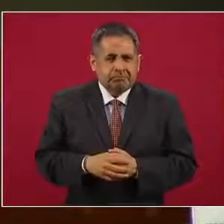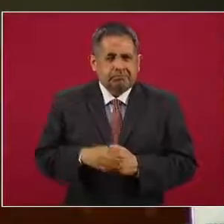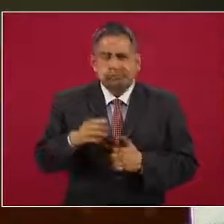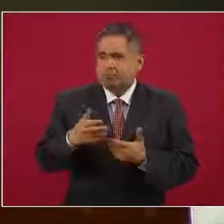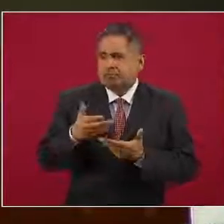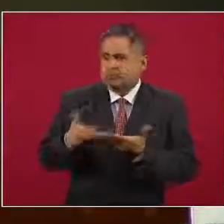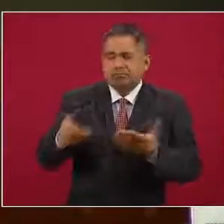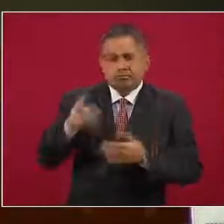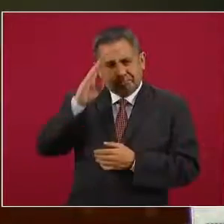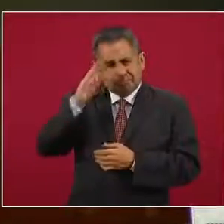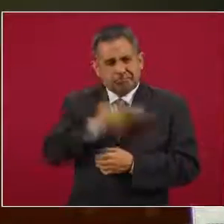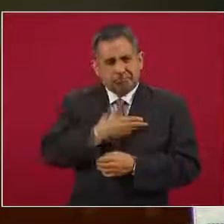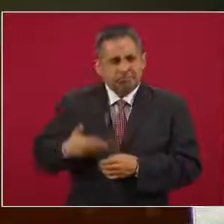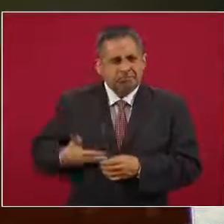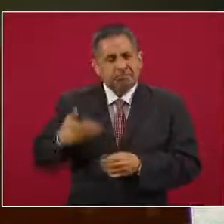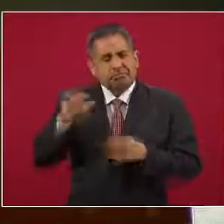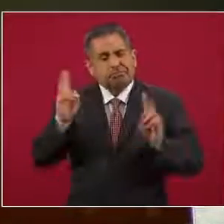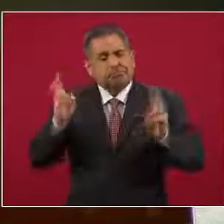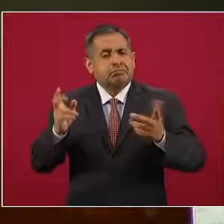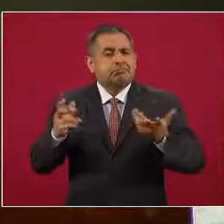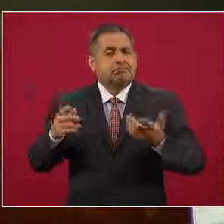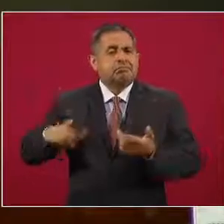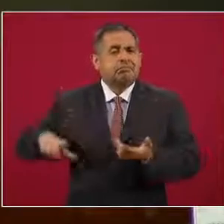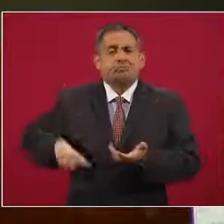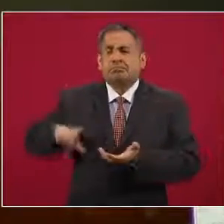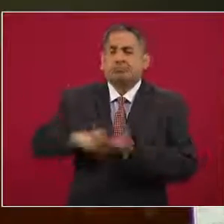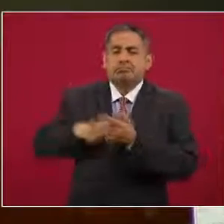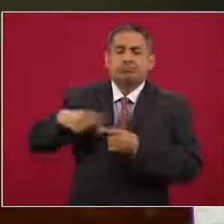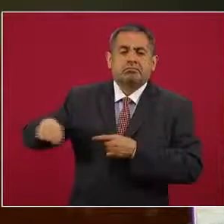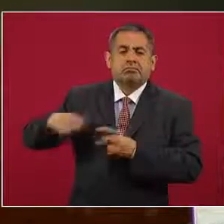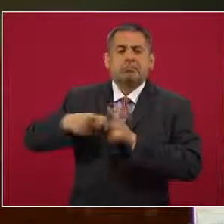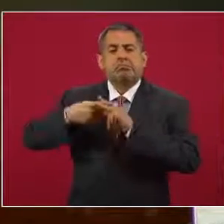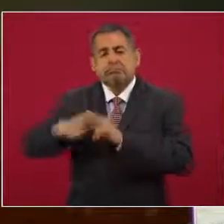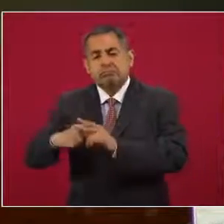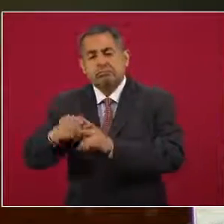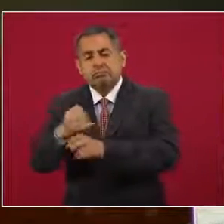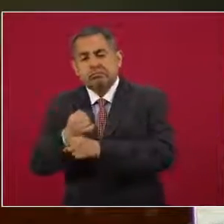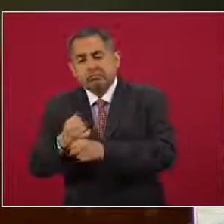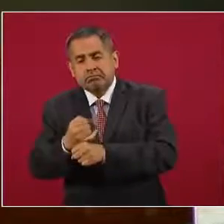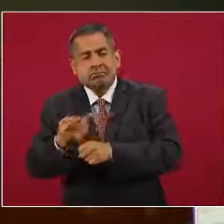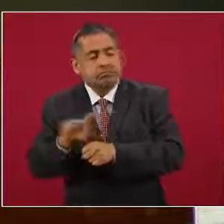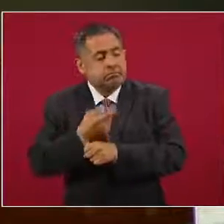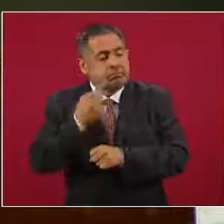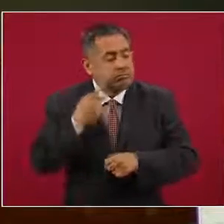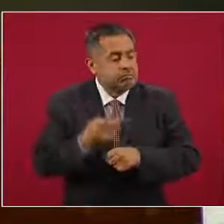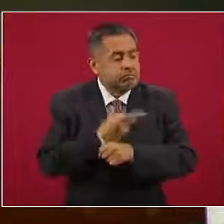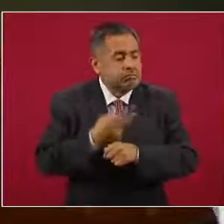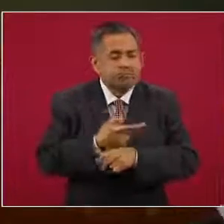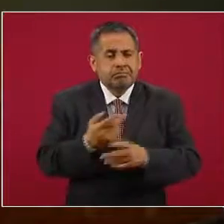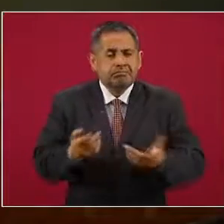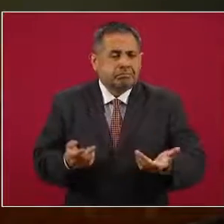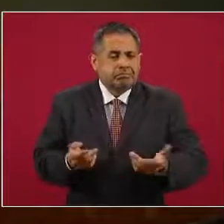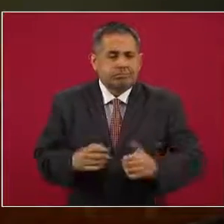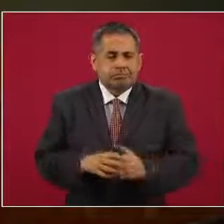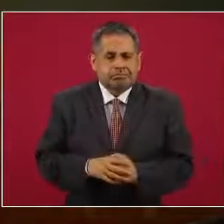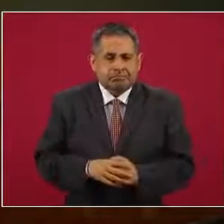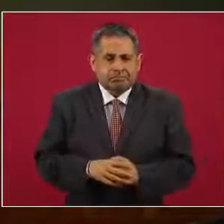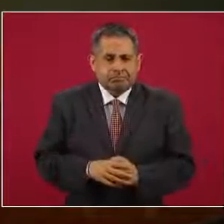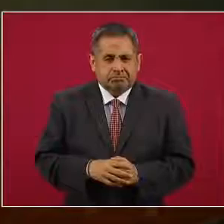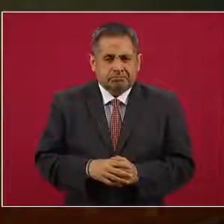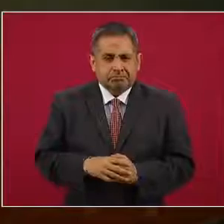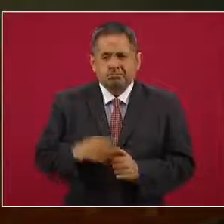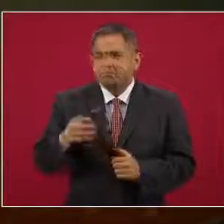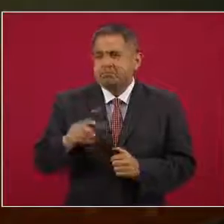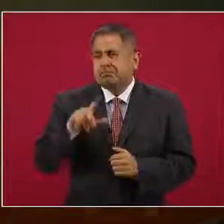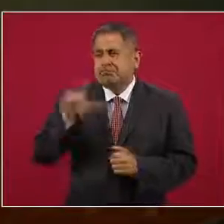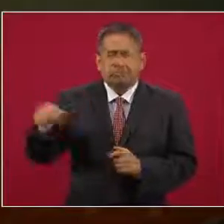señor presidente, que el Estado empezó a investigar qué estaba pasando con esta pequeña. Fue